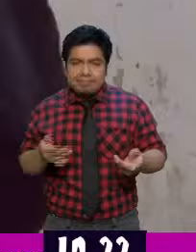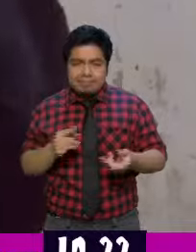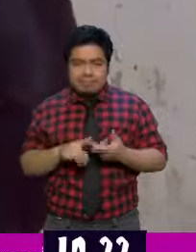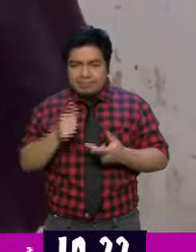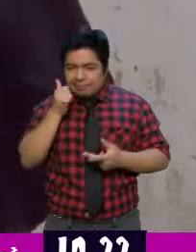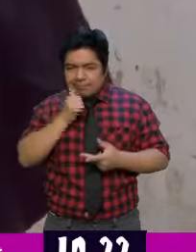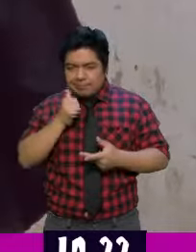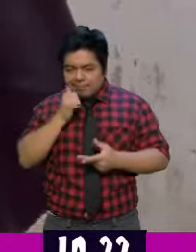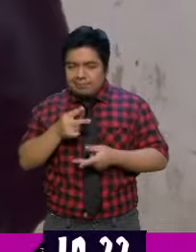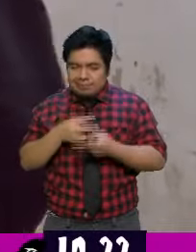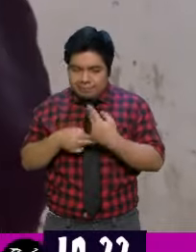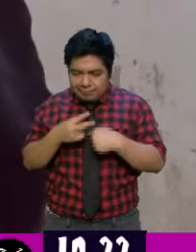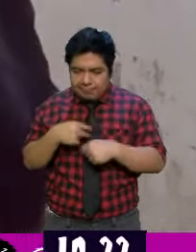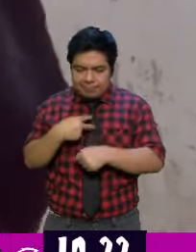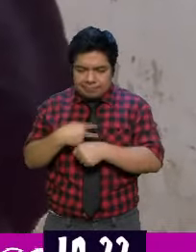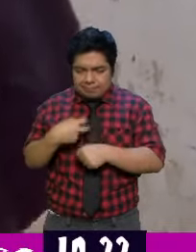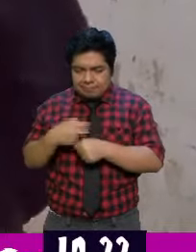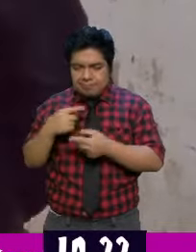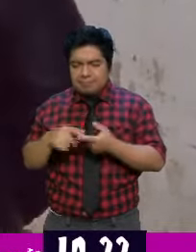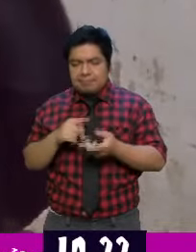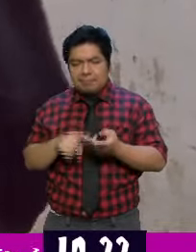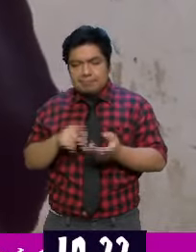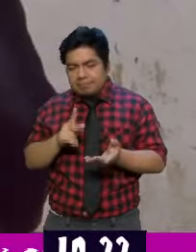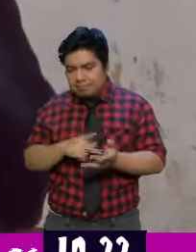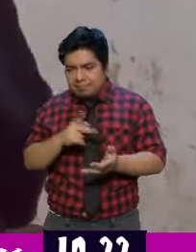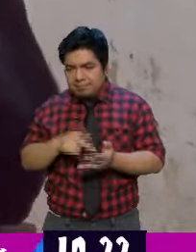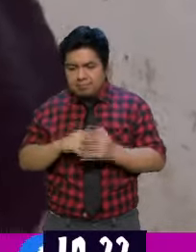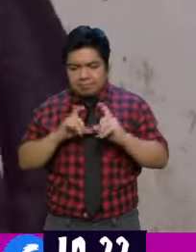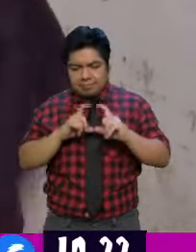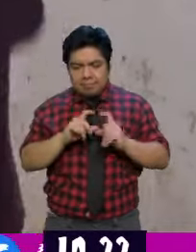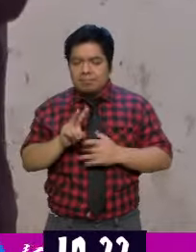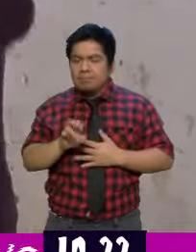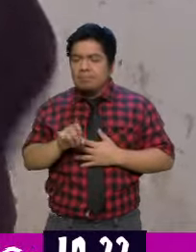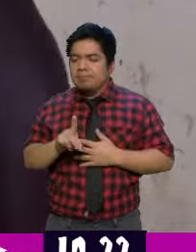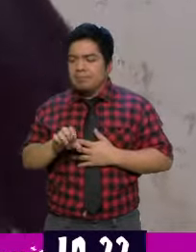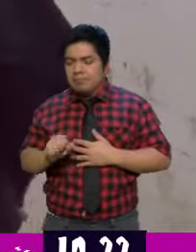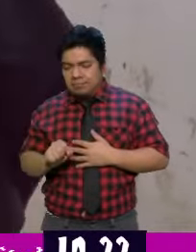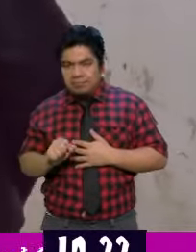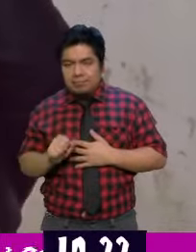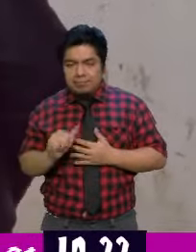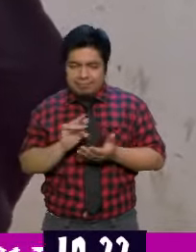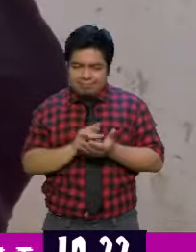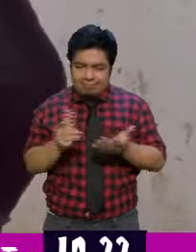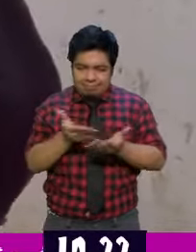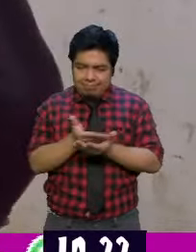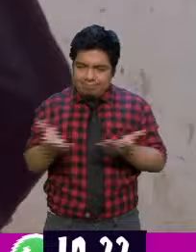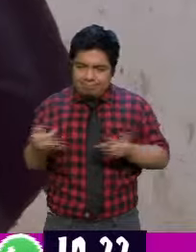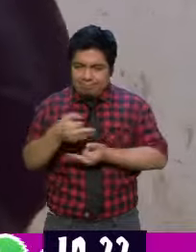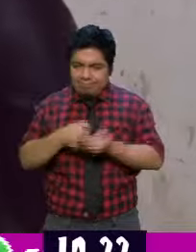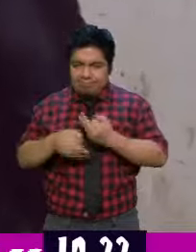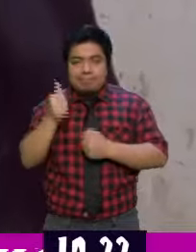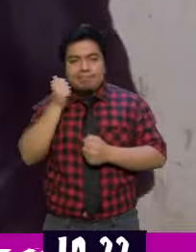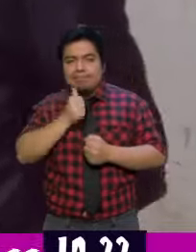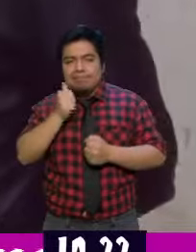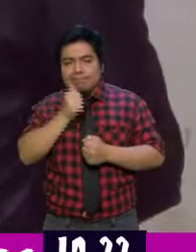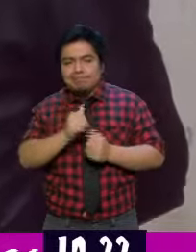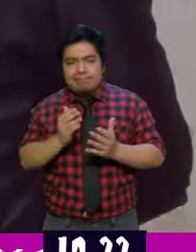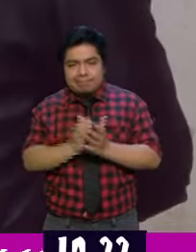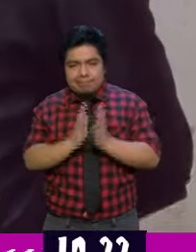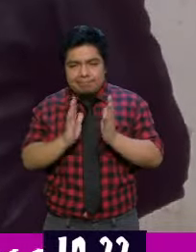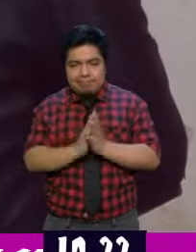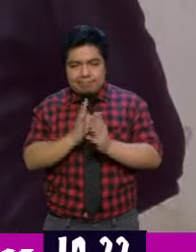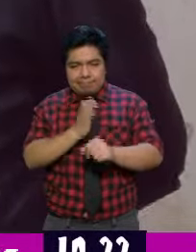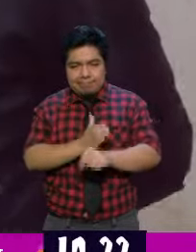estar acá presente, gracias por reivindicar los vinilos y bueno, y gracias a toda la gente por acompañarnos siempre. Voy a decir algo